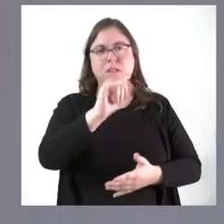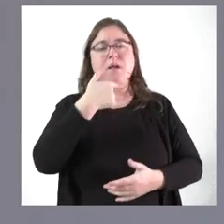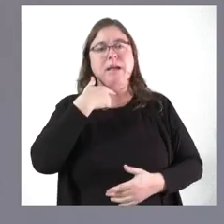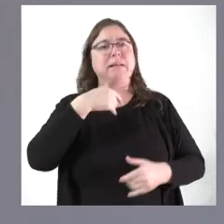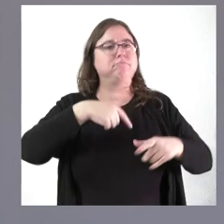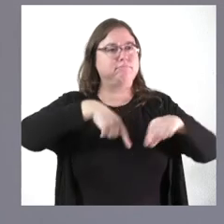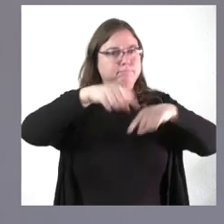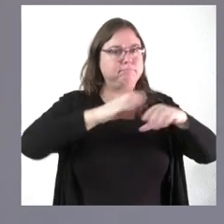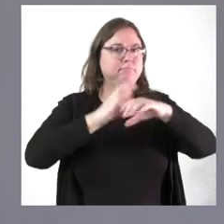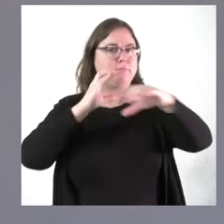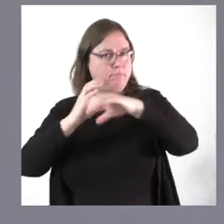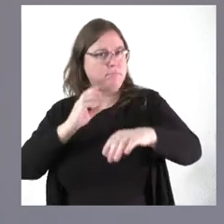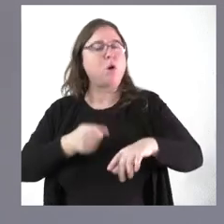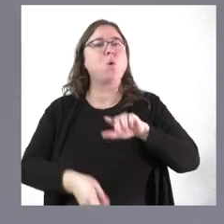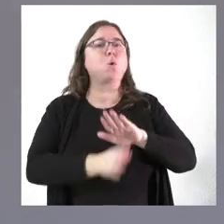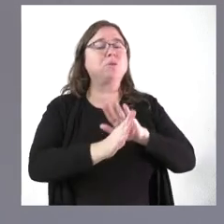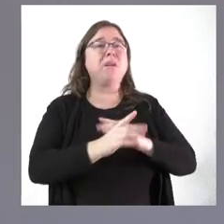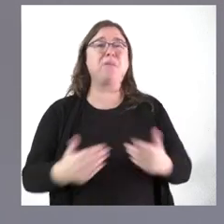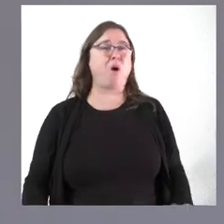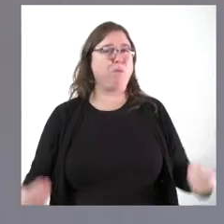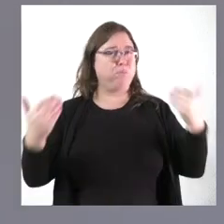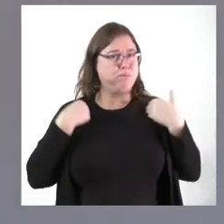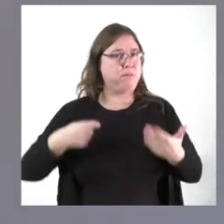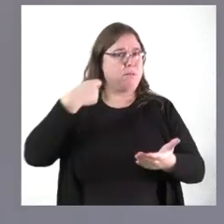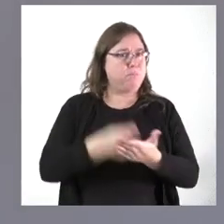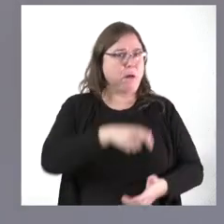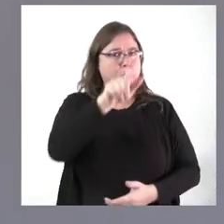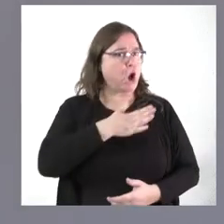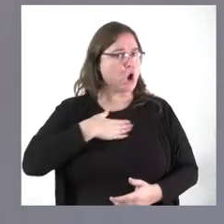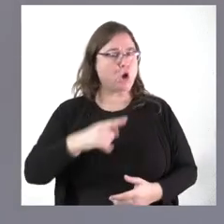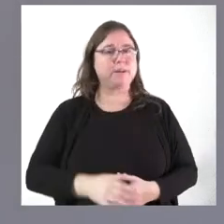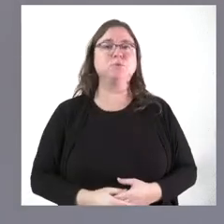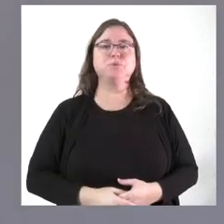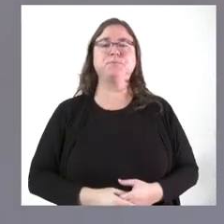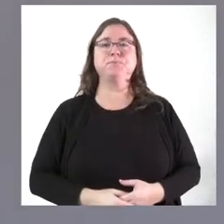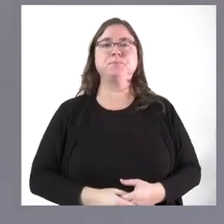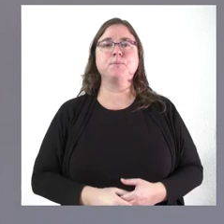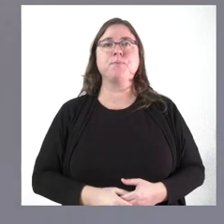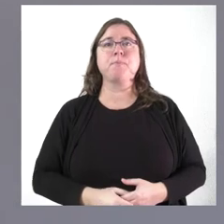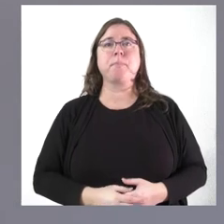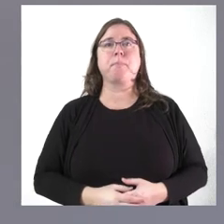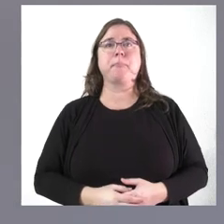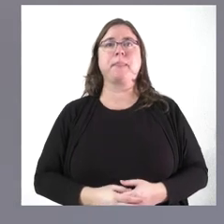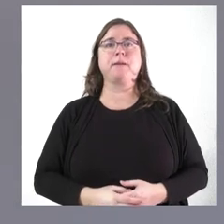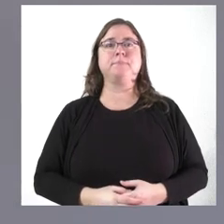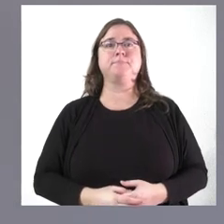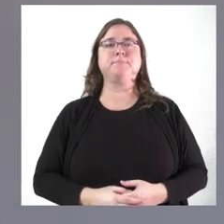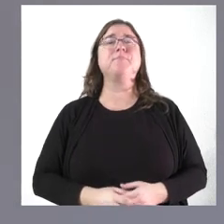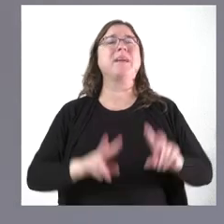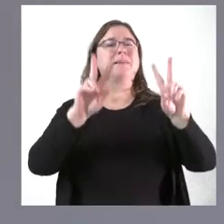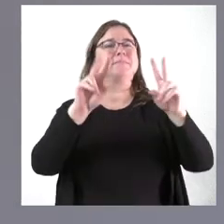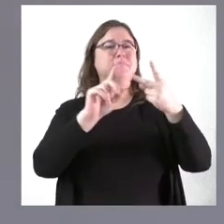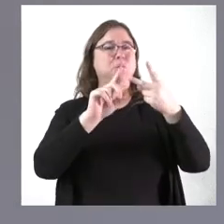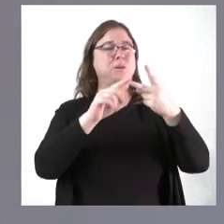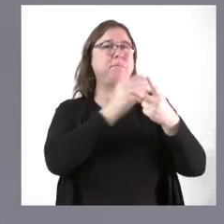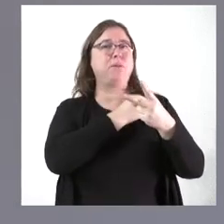líneas pero que queremos que no recaiga sobre el conjunto de los ciudadanos en segundo lugar bueno me plantea usted un